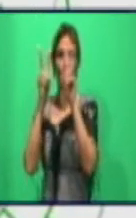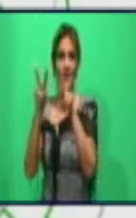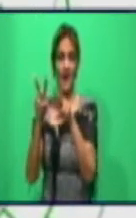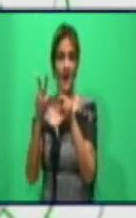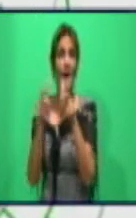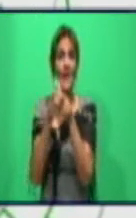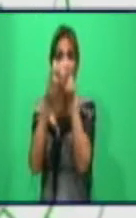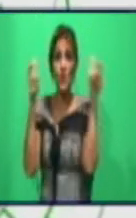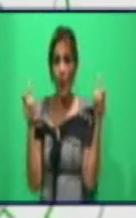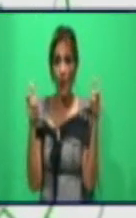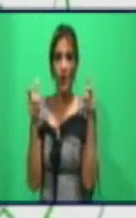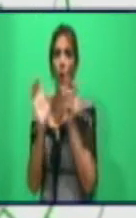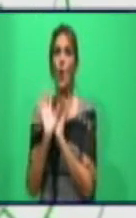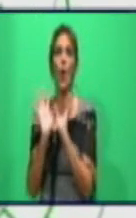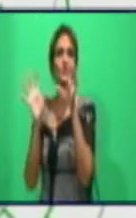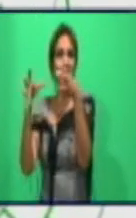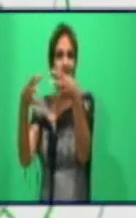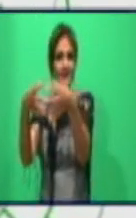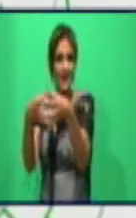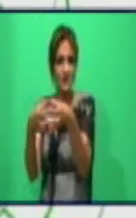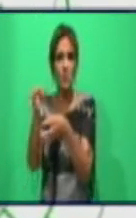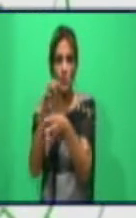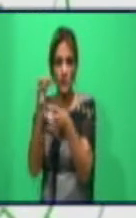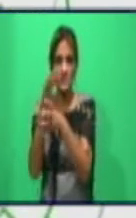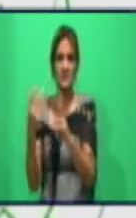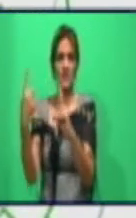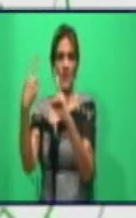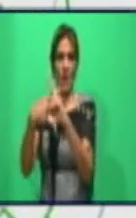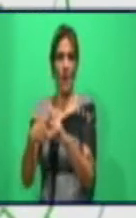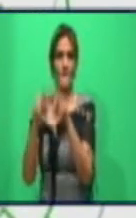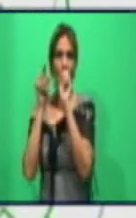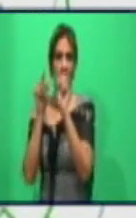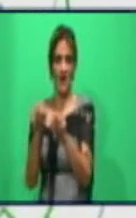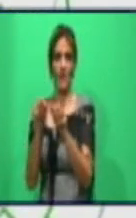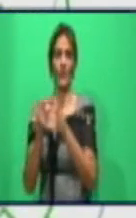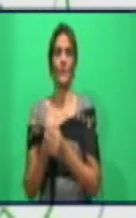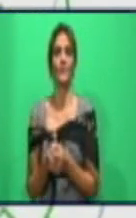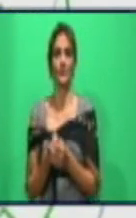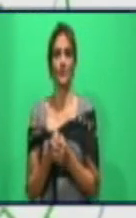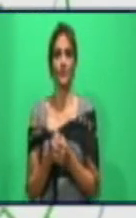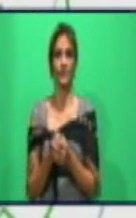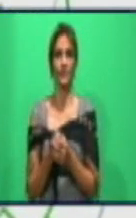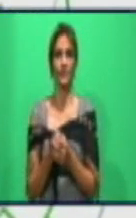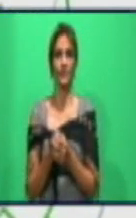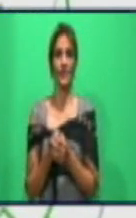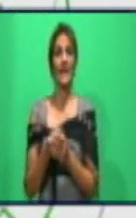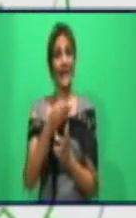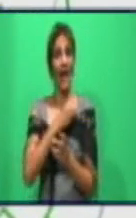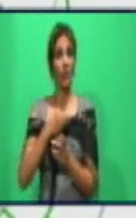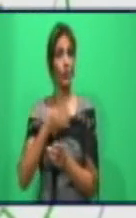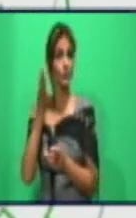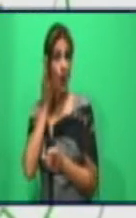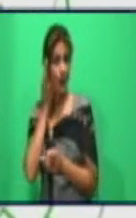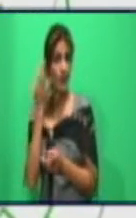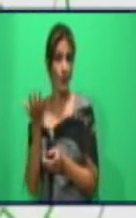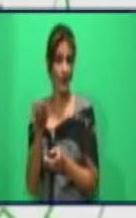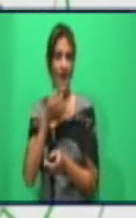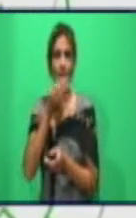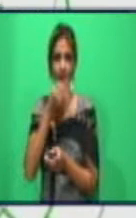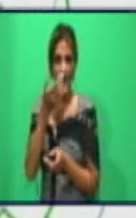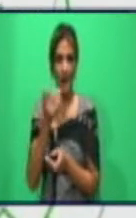está en la parte más urbanizada de bayamo y que ni hacía alusión a